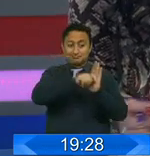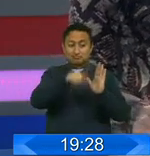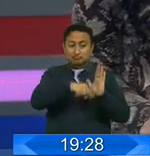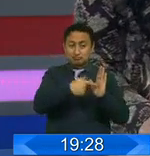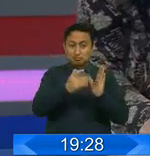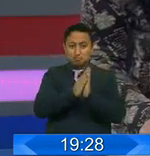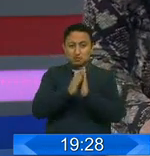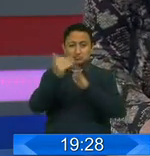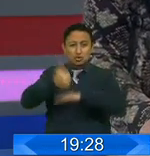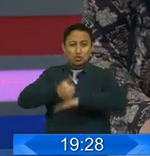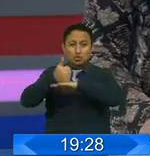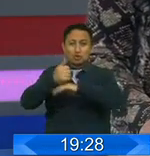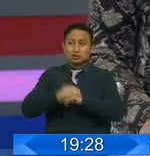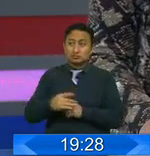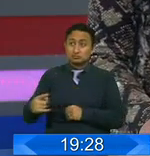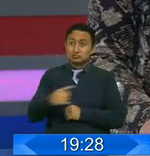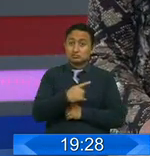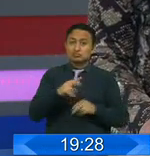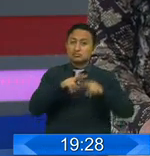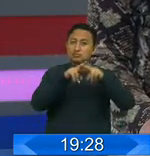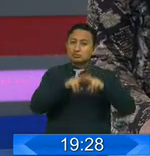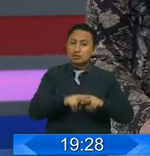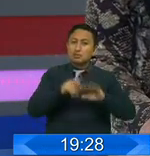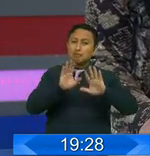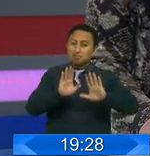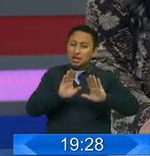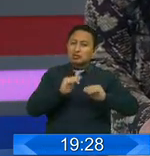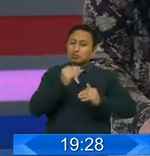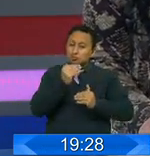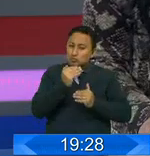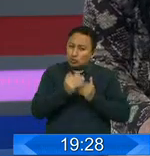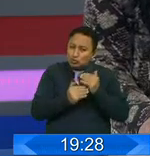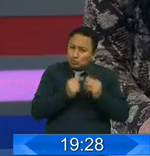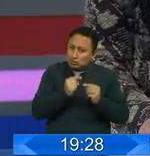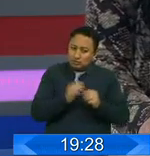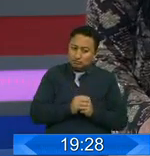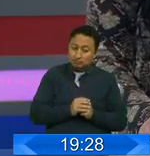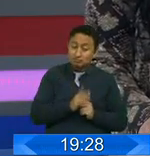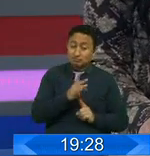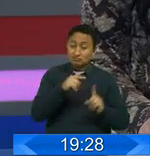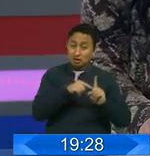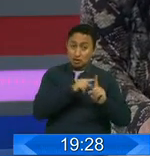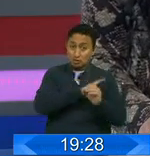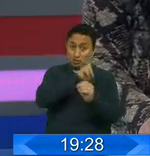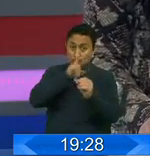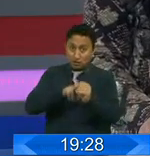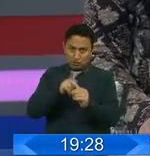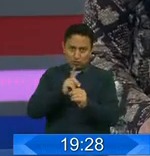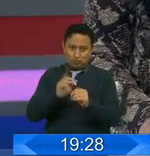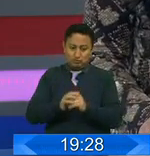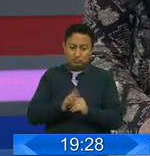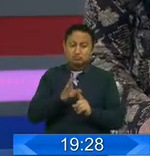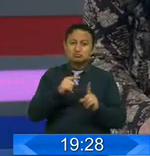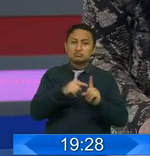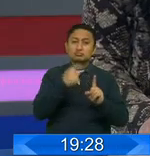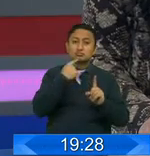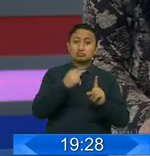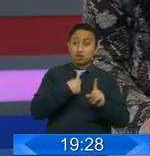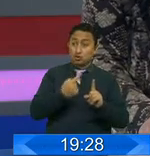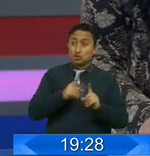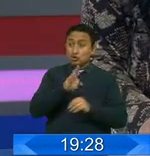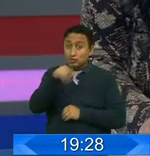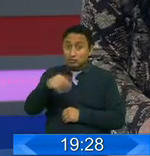autoridades para que se revise el caso de manera más minuciosa y no se involucre a su defendido, quien afirma que no